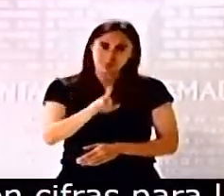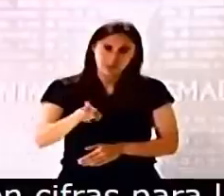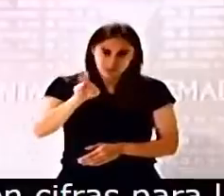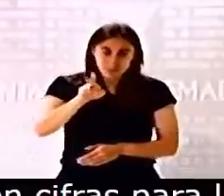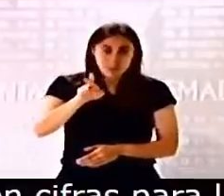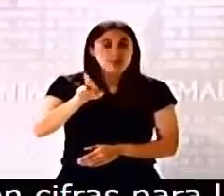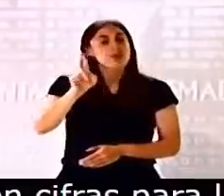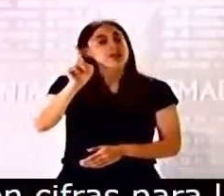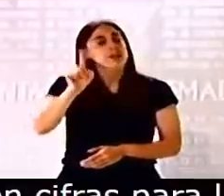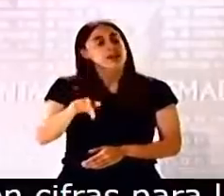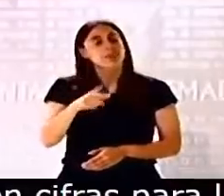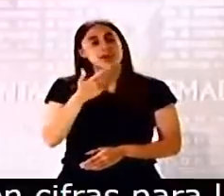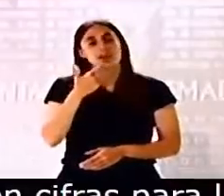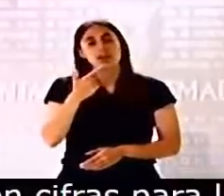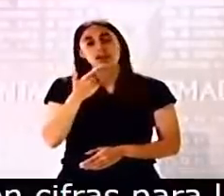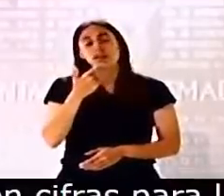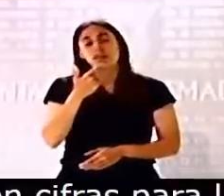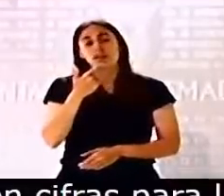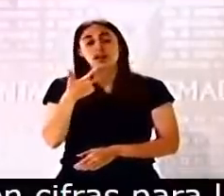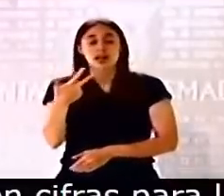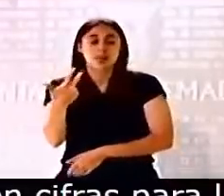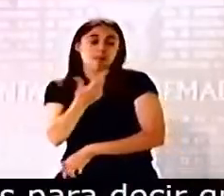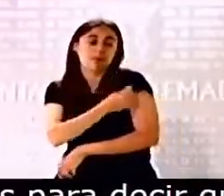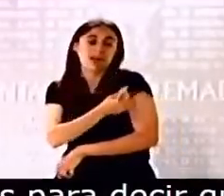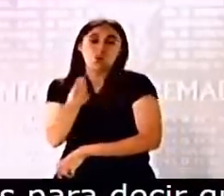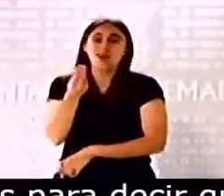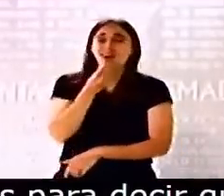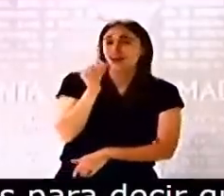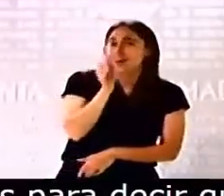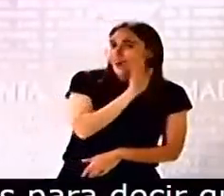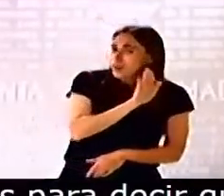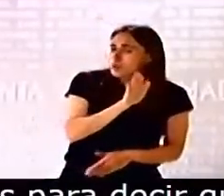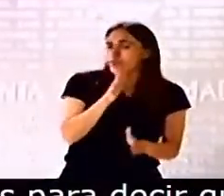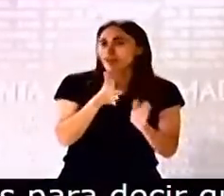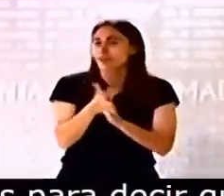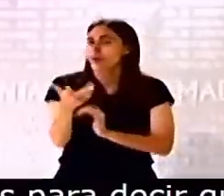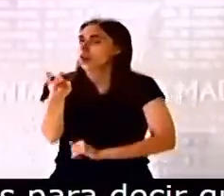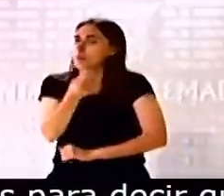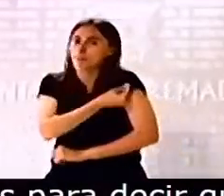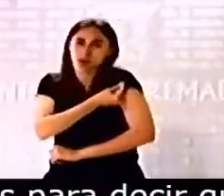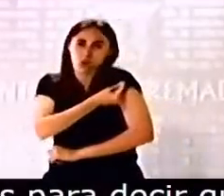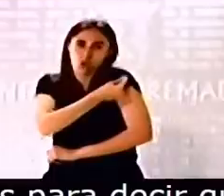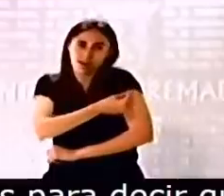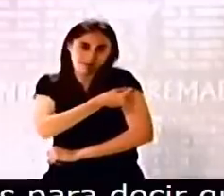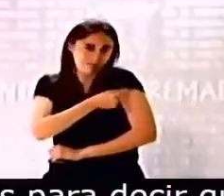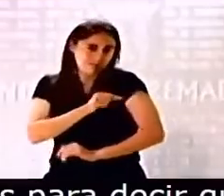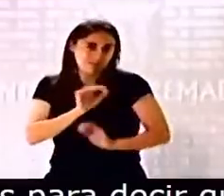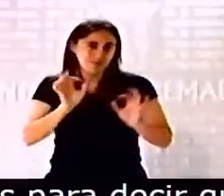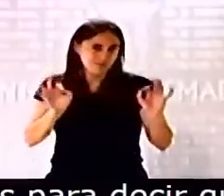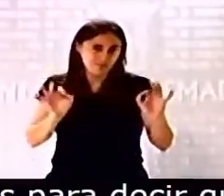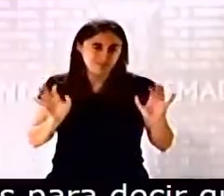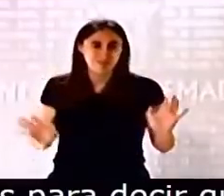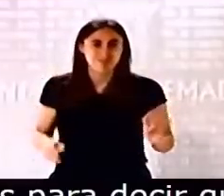cifras para decir que la mejor dosis de vacuna es la dosis puesta, la mejor dosis de vacuna es la dosis puesta,